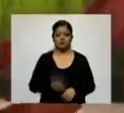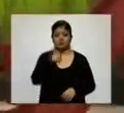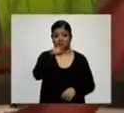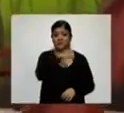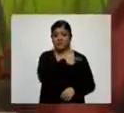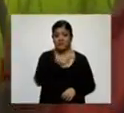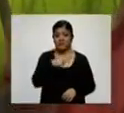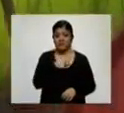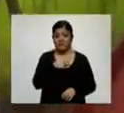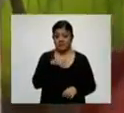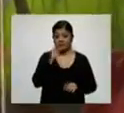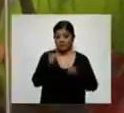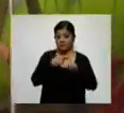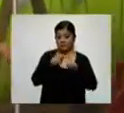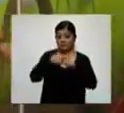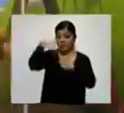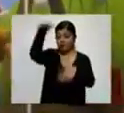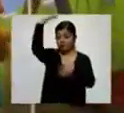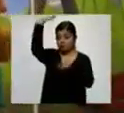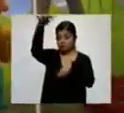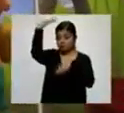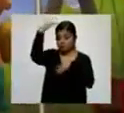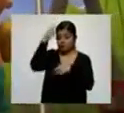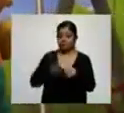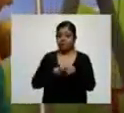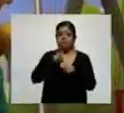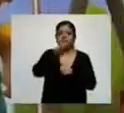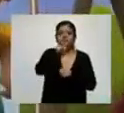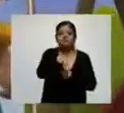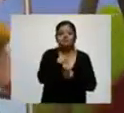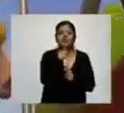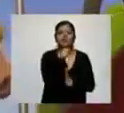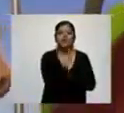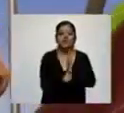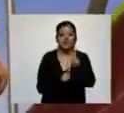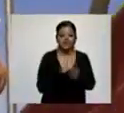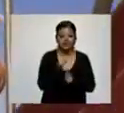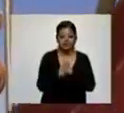Dúchate antes de meterte en la piscina y entra despacito.